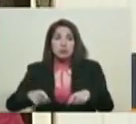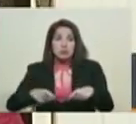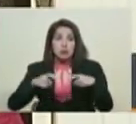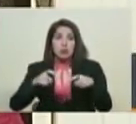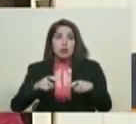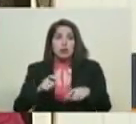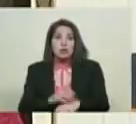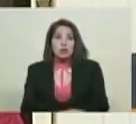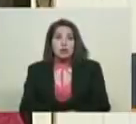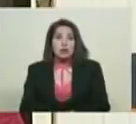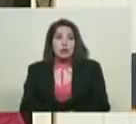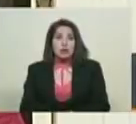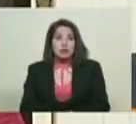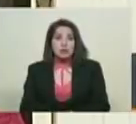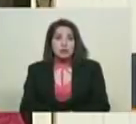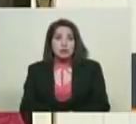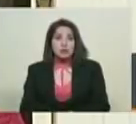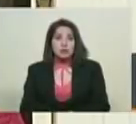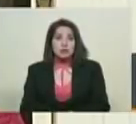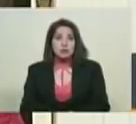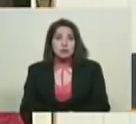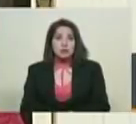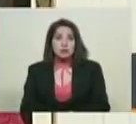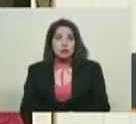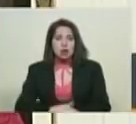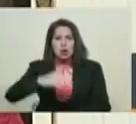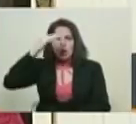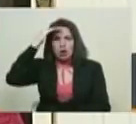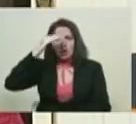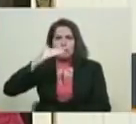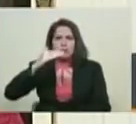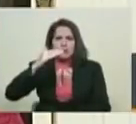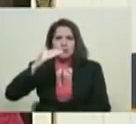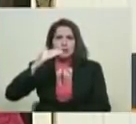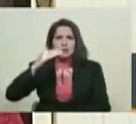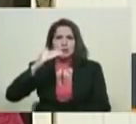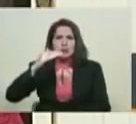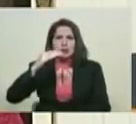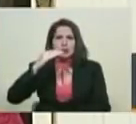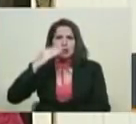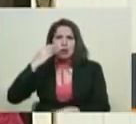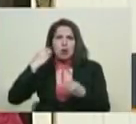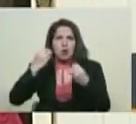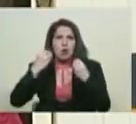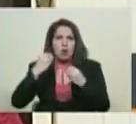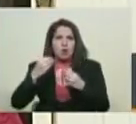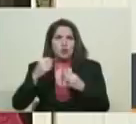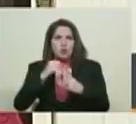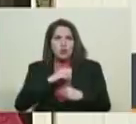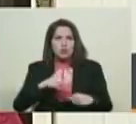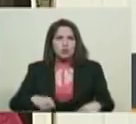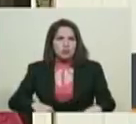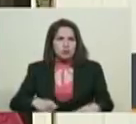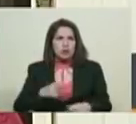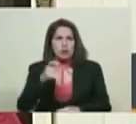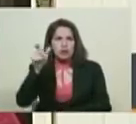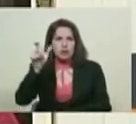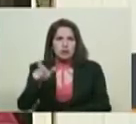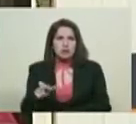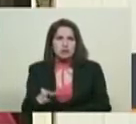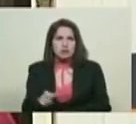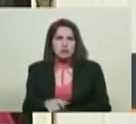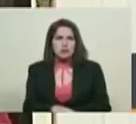coronel comandante Wilmar Castro Soteldo, camarada portugueseño. Y